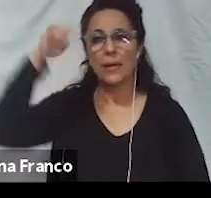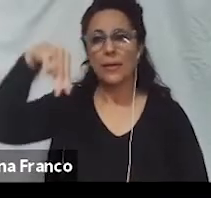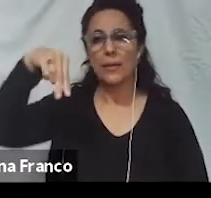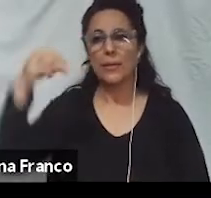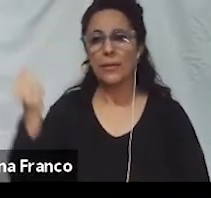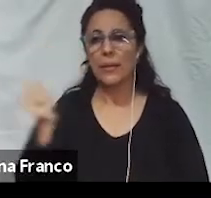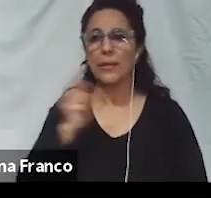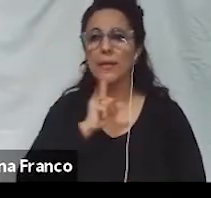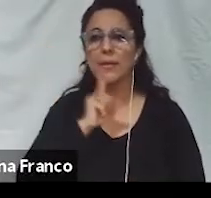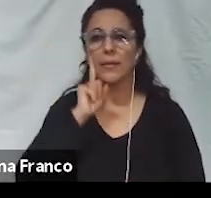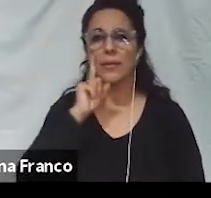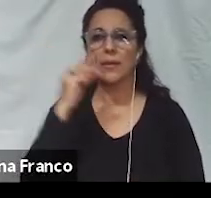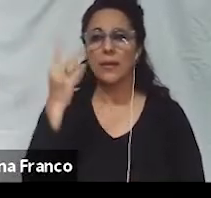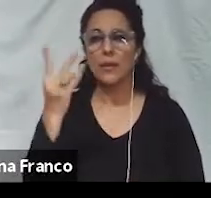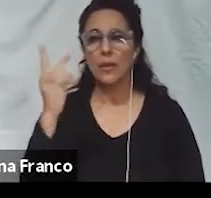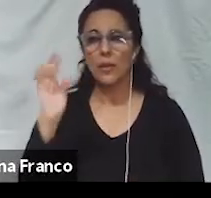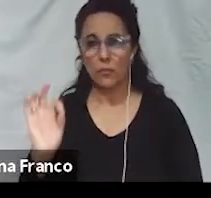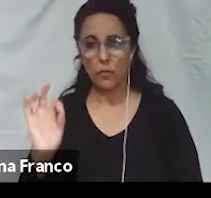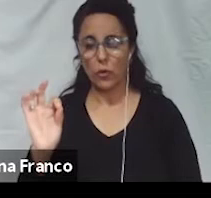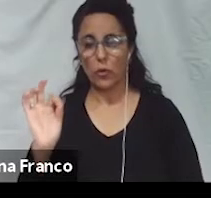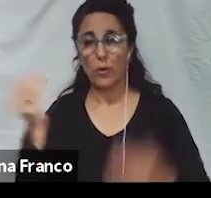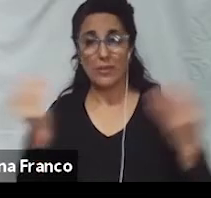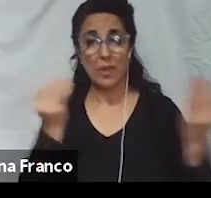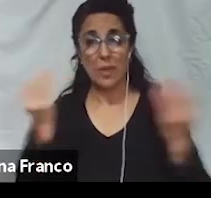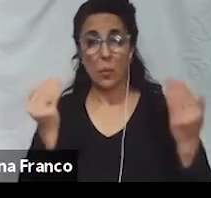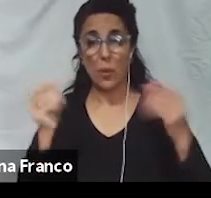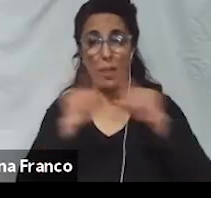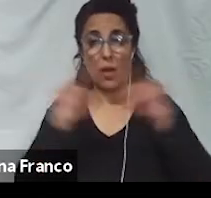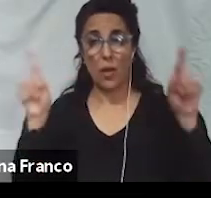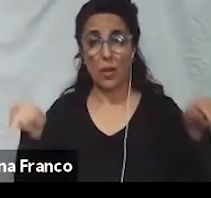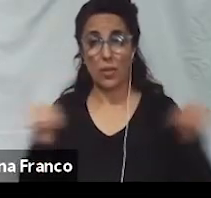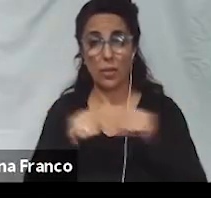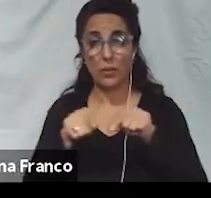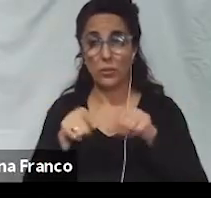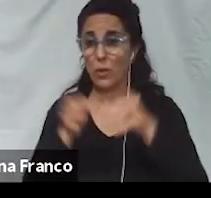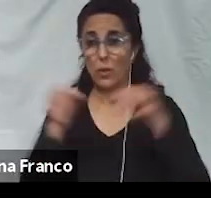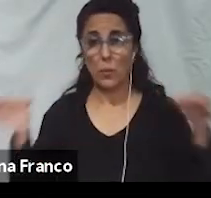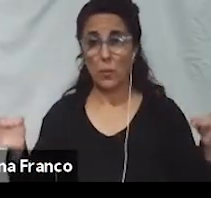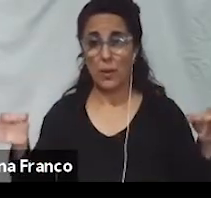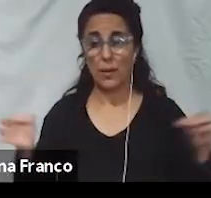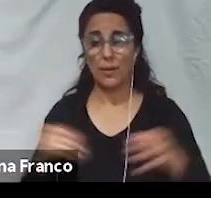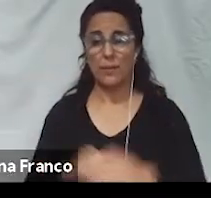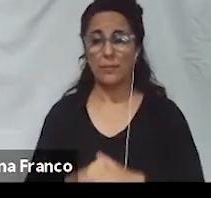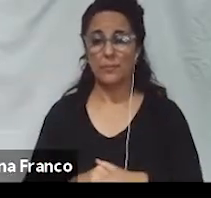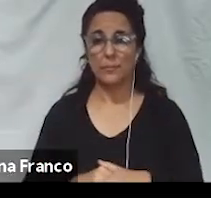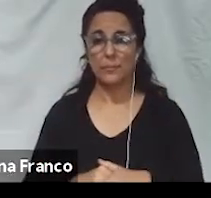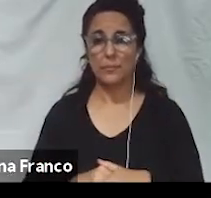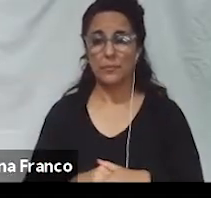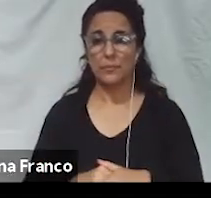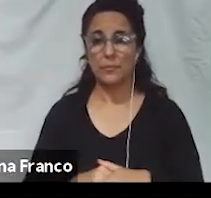que está brindando la imagen, ¿no? Y en el contexto. Bueno,